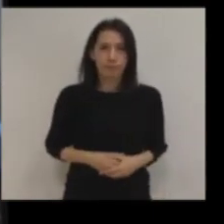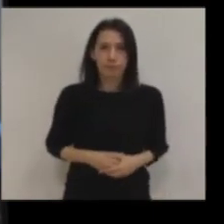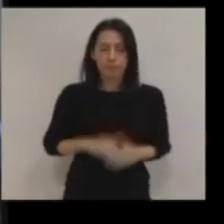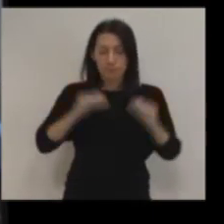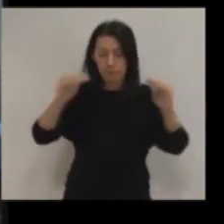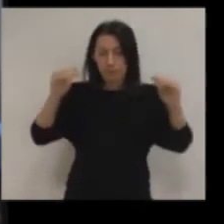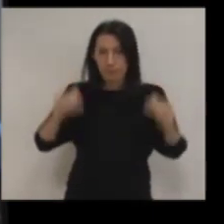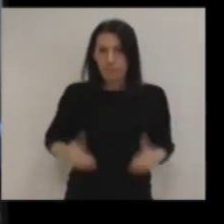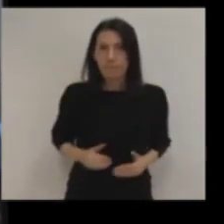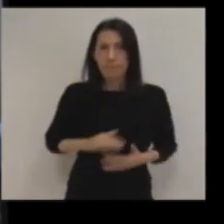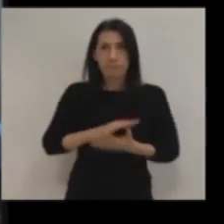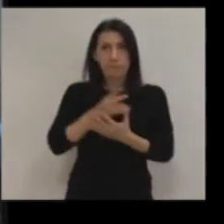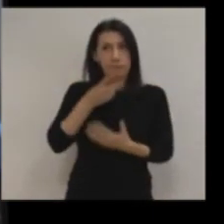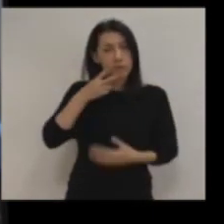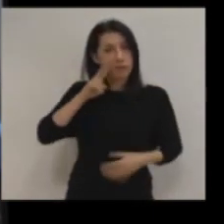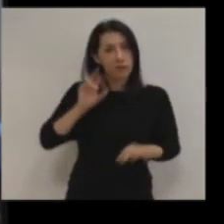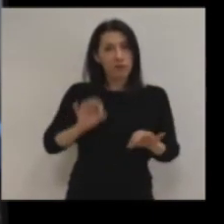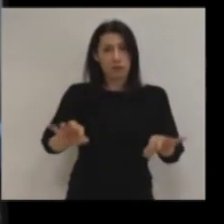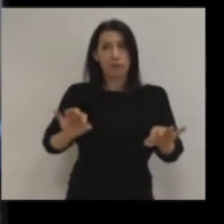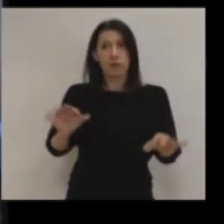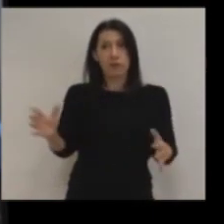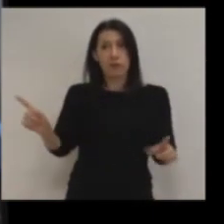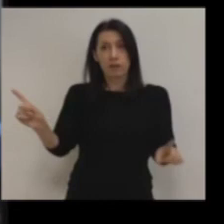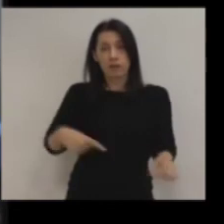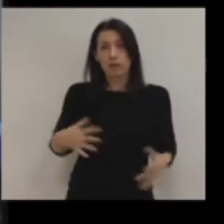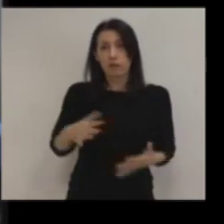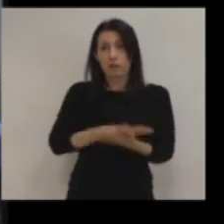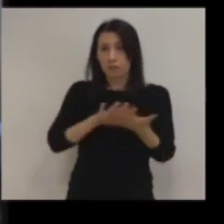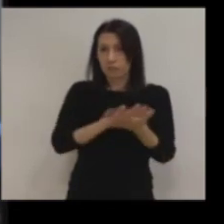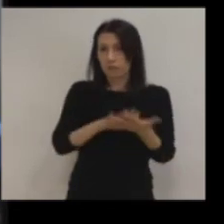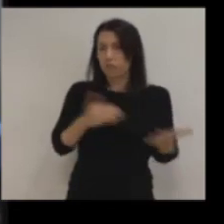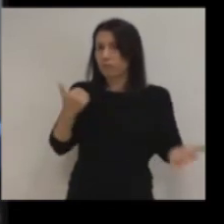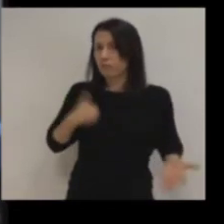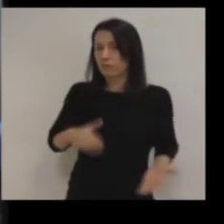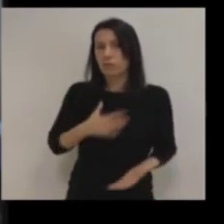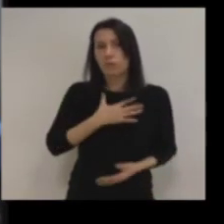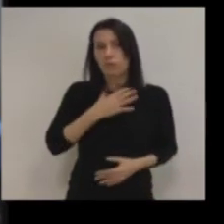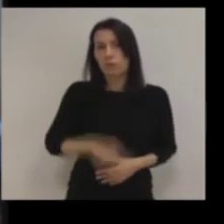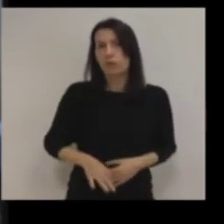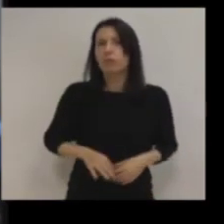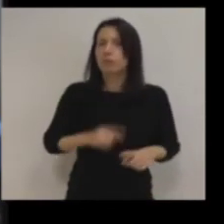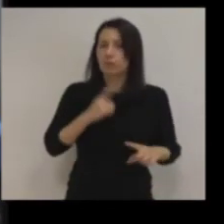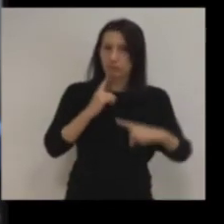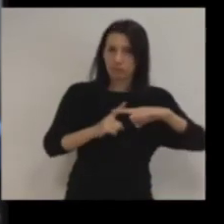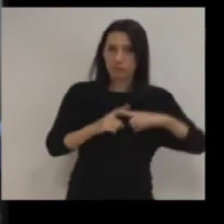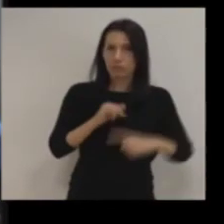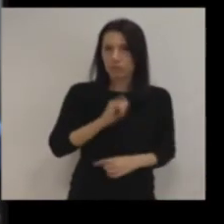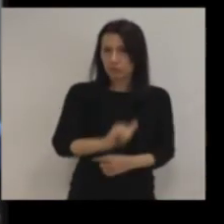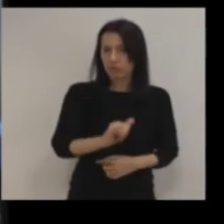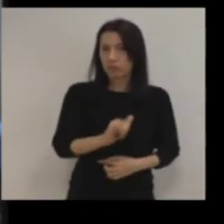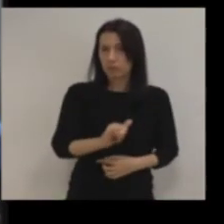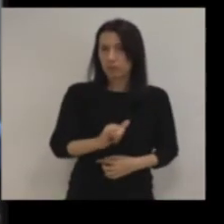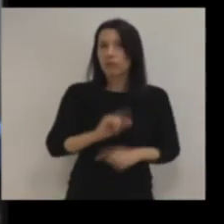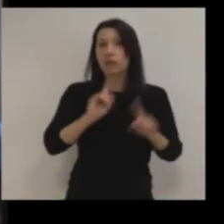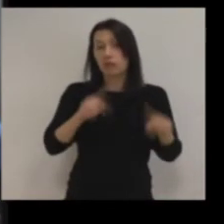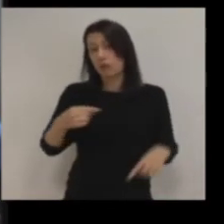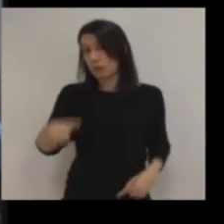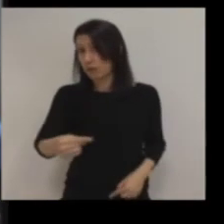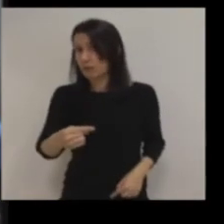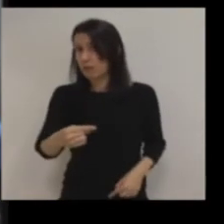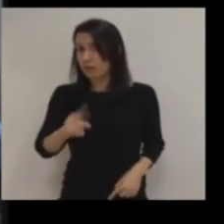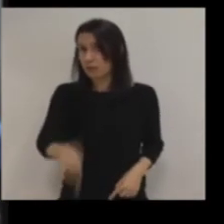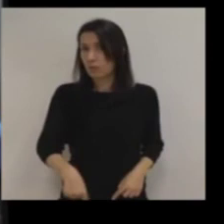La especialización, habéis comentado todos, que puede ser, evidentemente, tiene su parte buena, pero su parte negativa